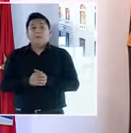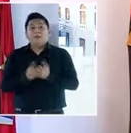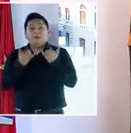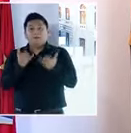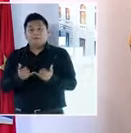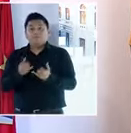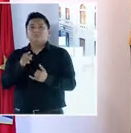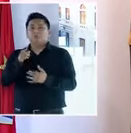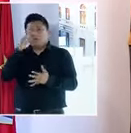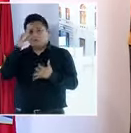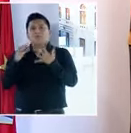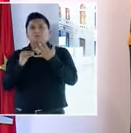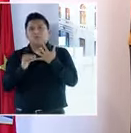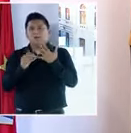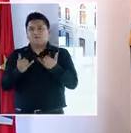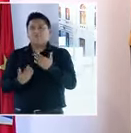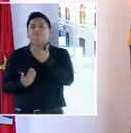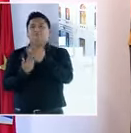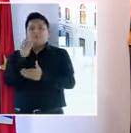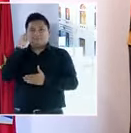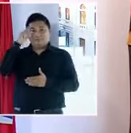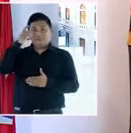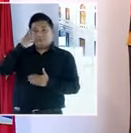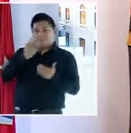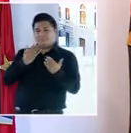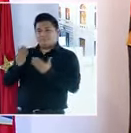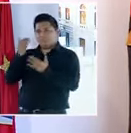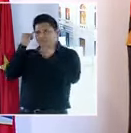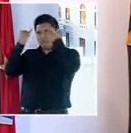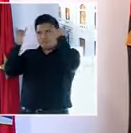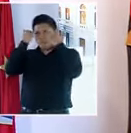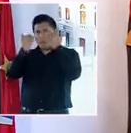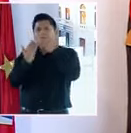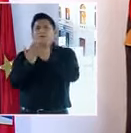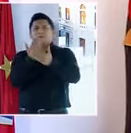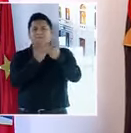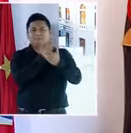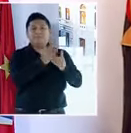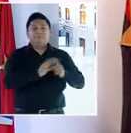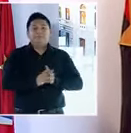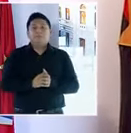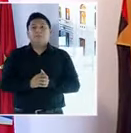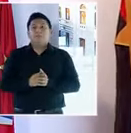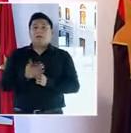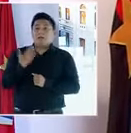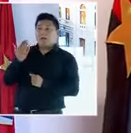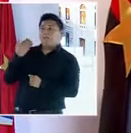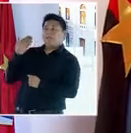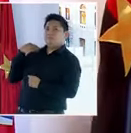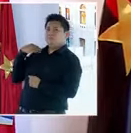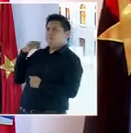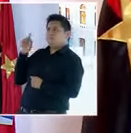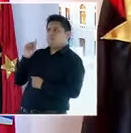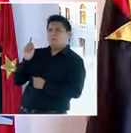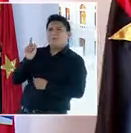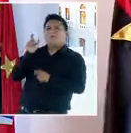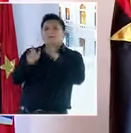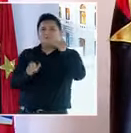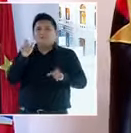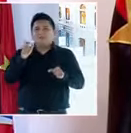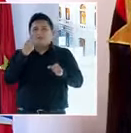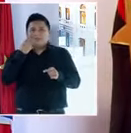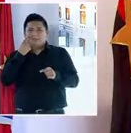una nueva forma de gobernar. Hace varias semanas, nuestros ciudadanos han estado participando a través de las urnas